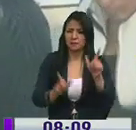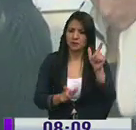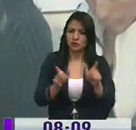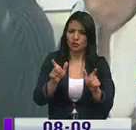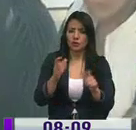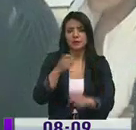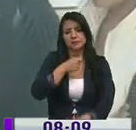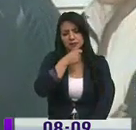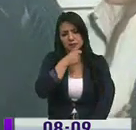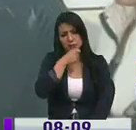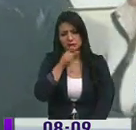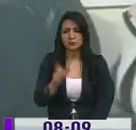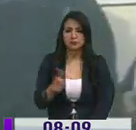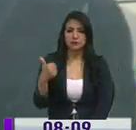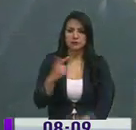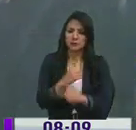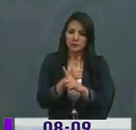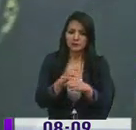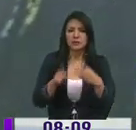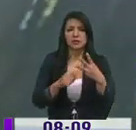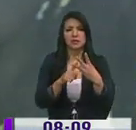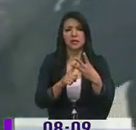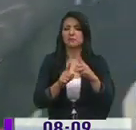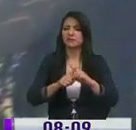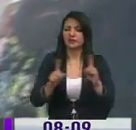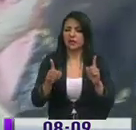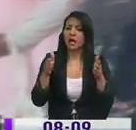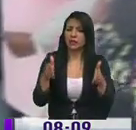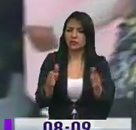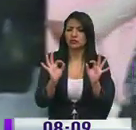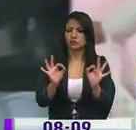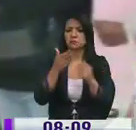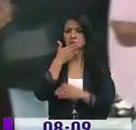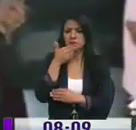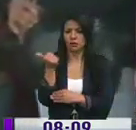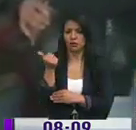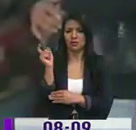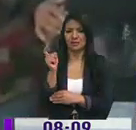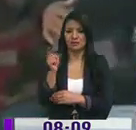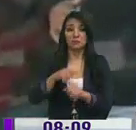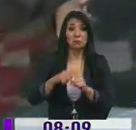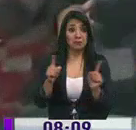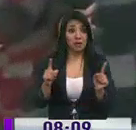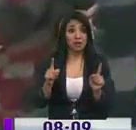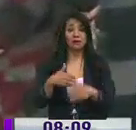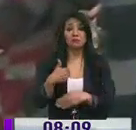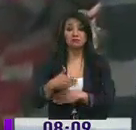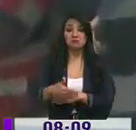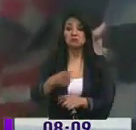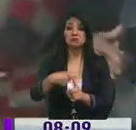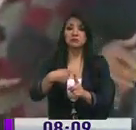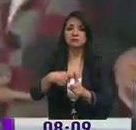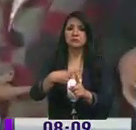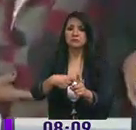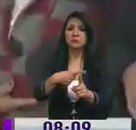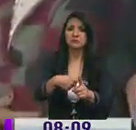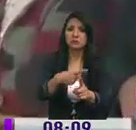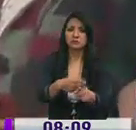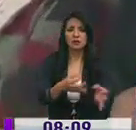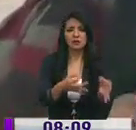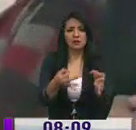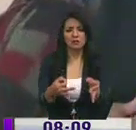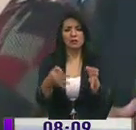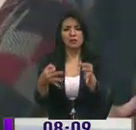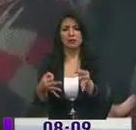con la tercera edad y por supuesto también personas con discapacidad y todo lo necesario. Sin embargo, pasan los meses, a ellos siempre les